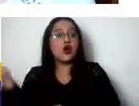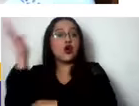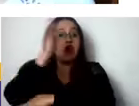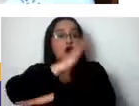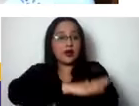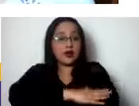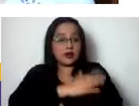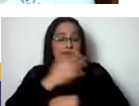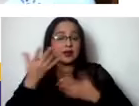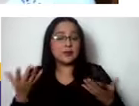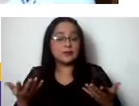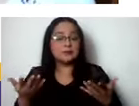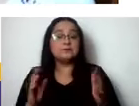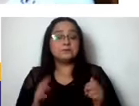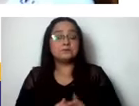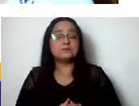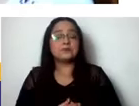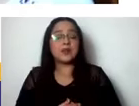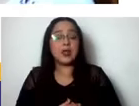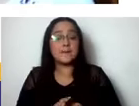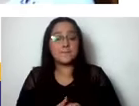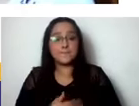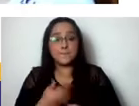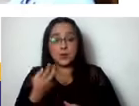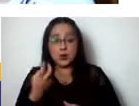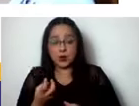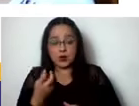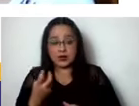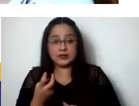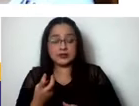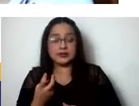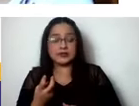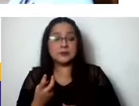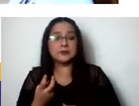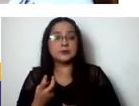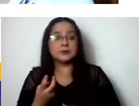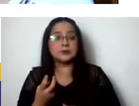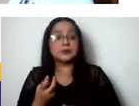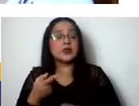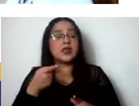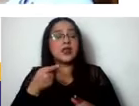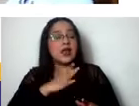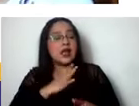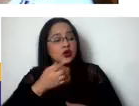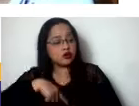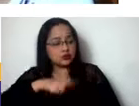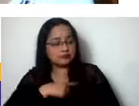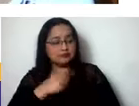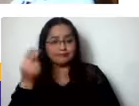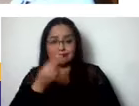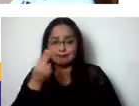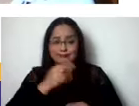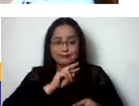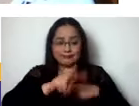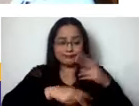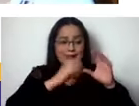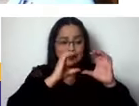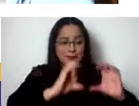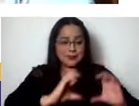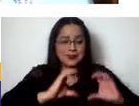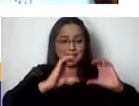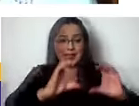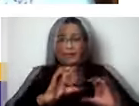y este reconocimiento de la necesidad de cuidar que tenemos, porque de verdad lo tenemos, ¿no?